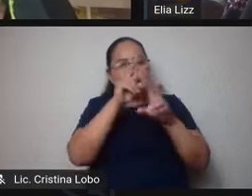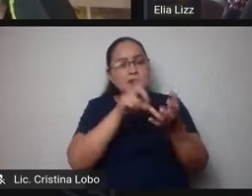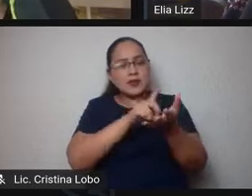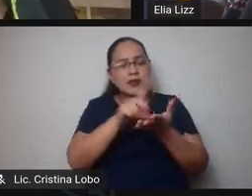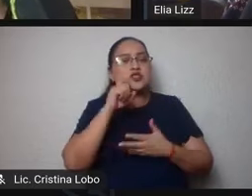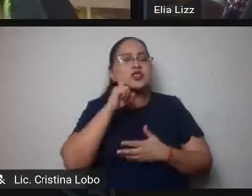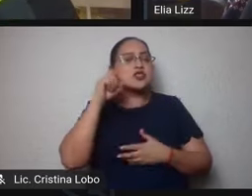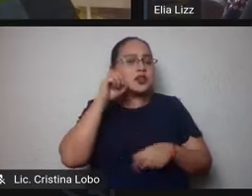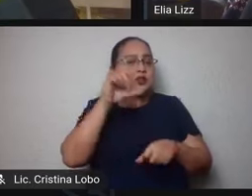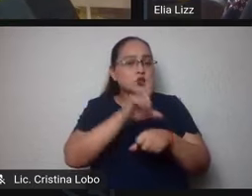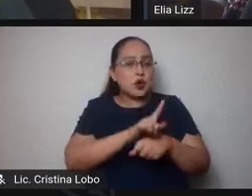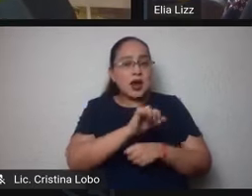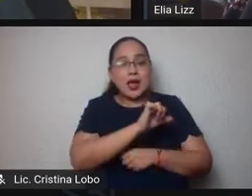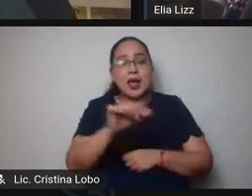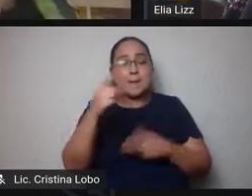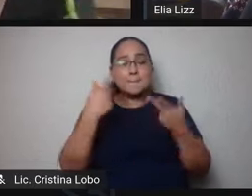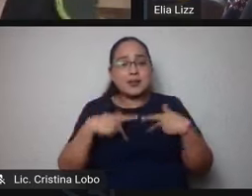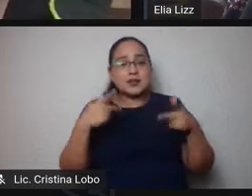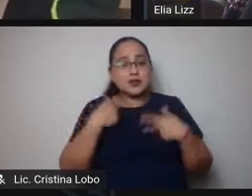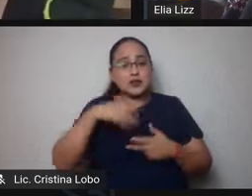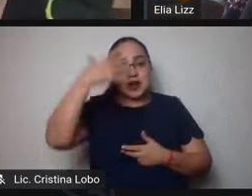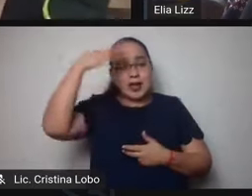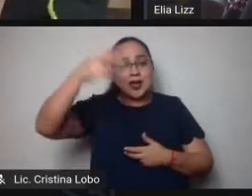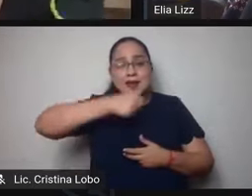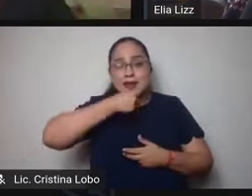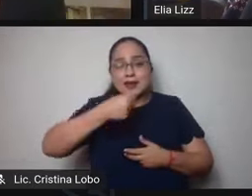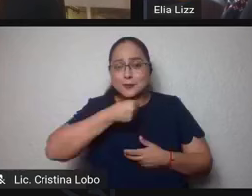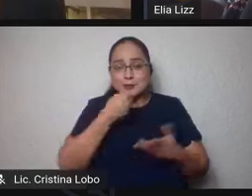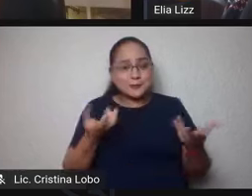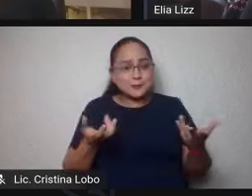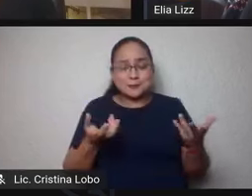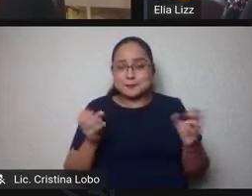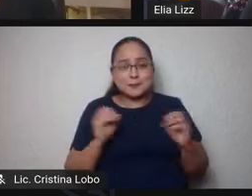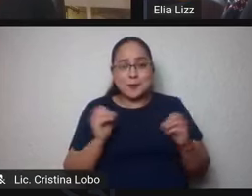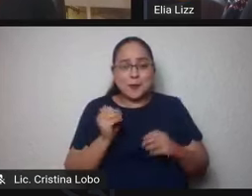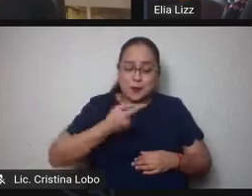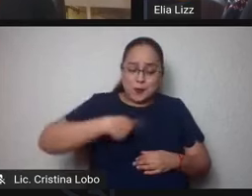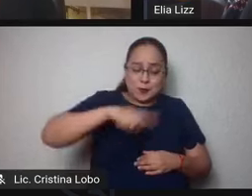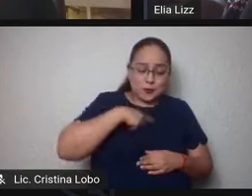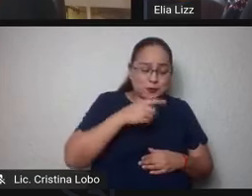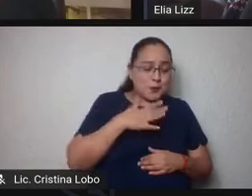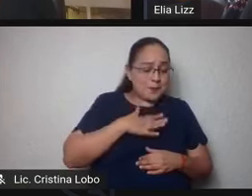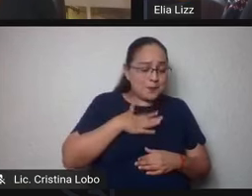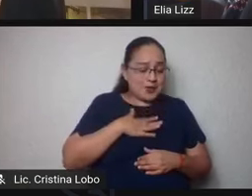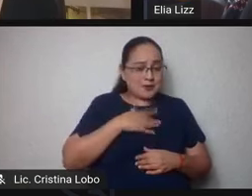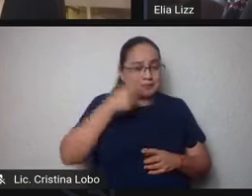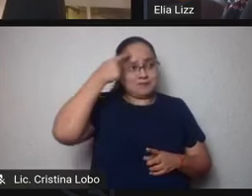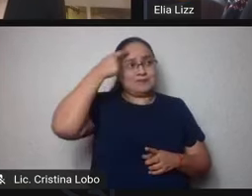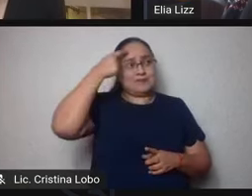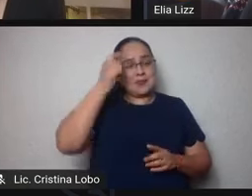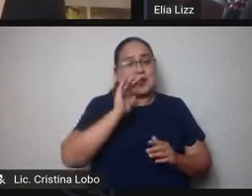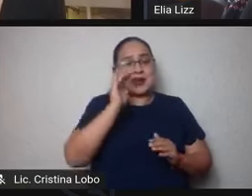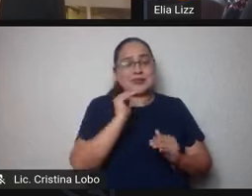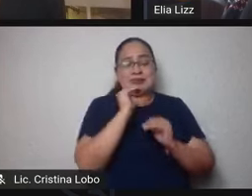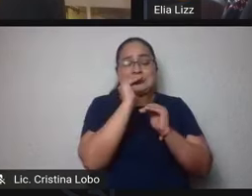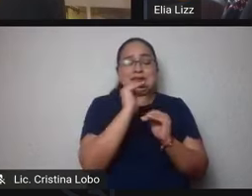las personas adultas mayores, porque estamos limitados emocionalmente, psicológicamente, a hablar de este